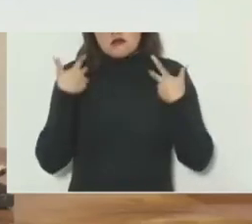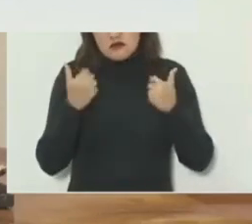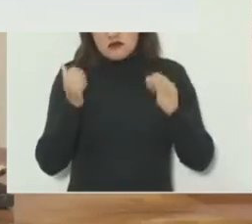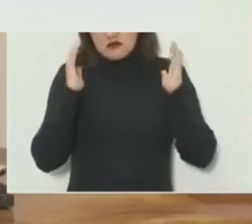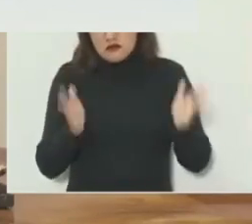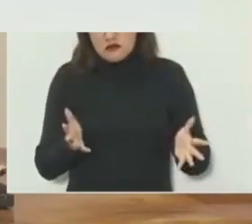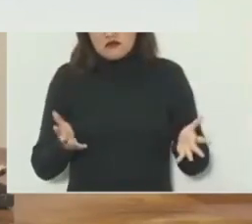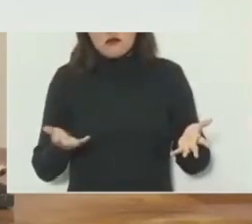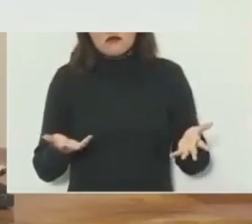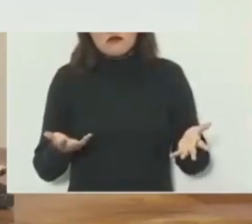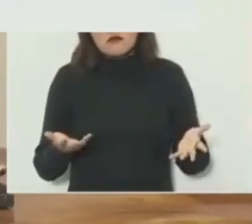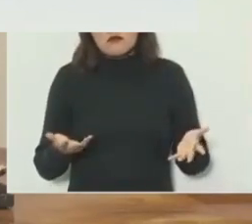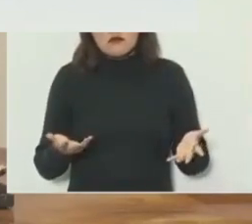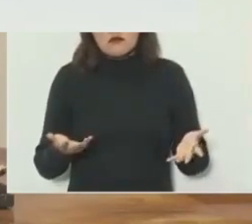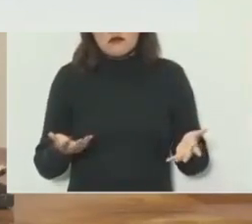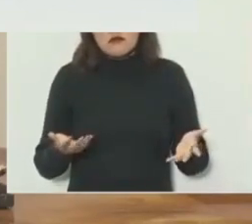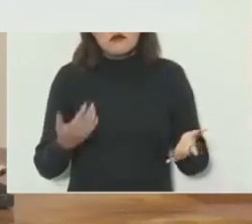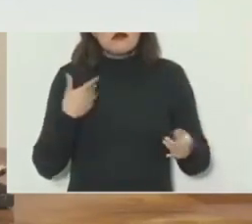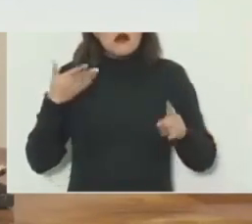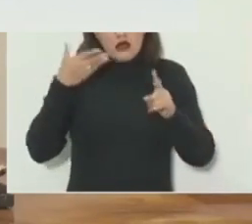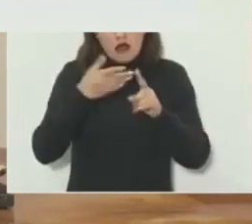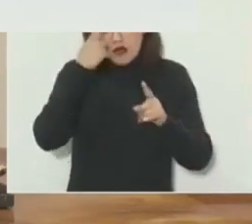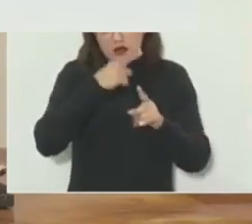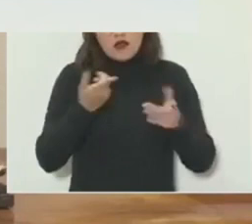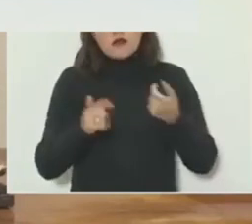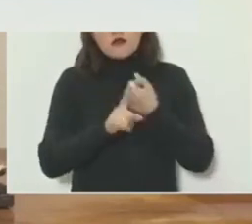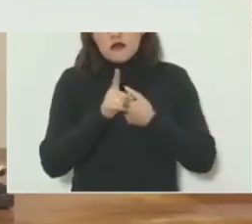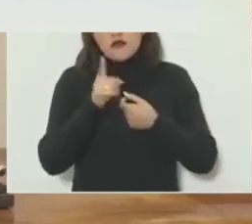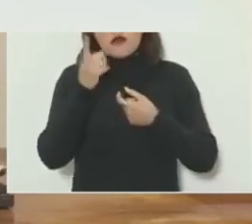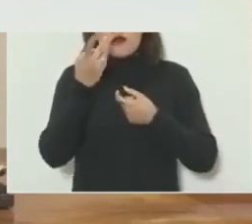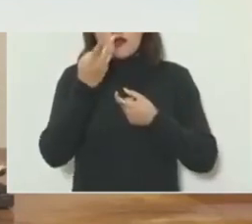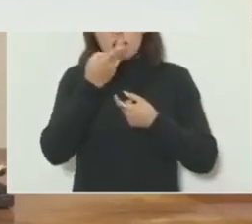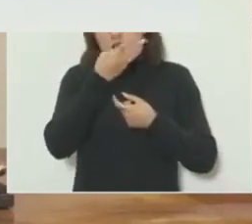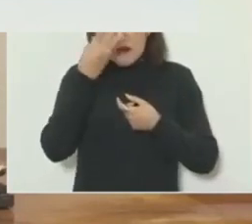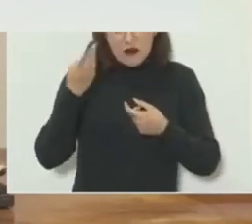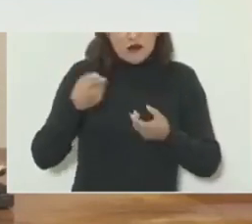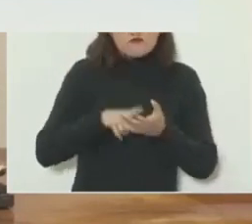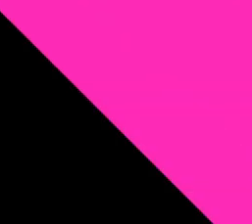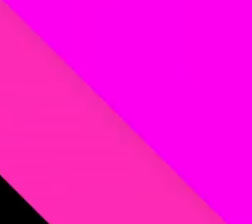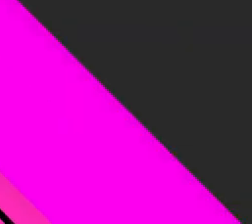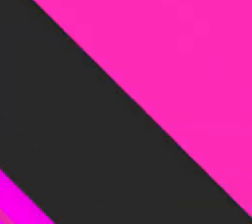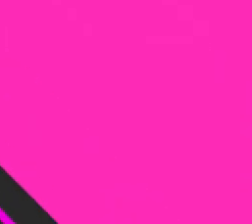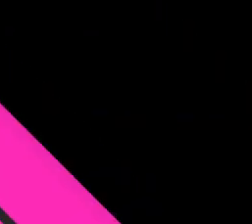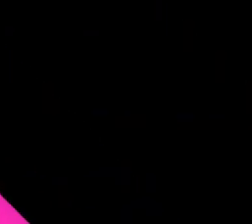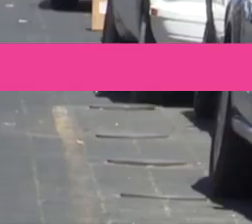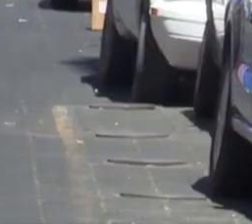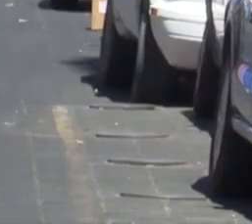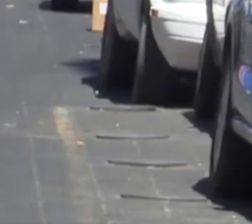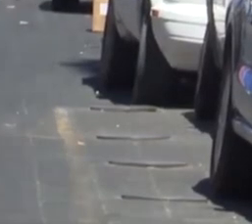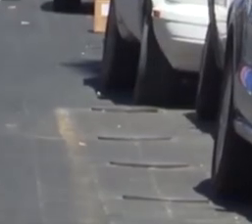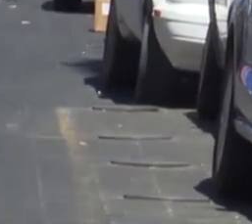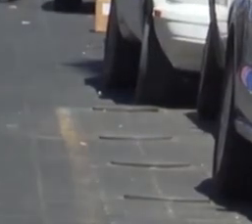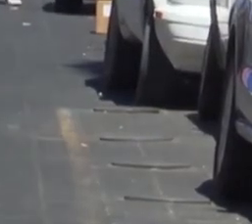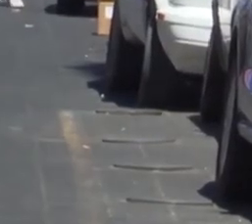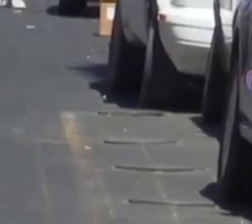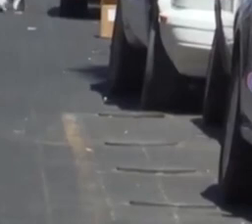pero descartó rotundamente que este cártel ya esté operando en la entidad. El